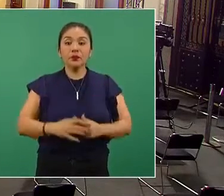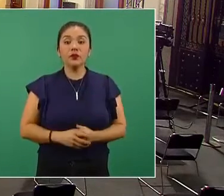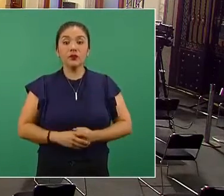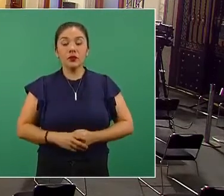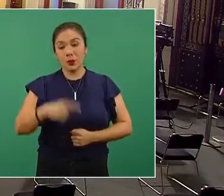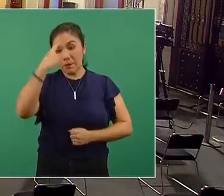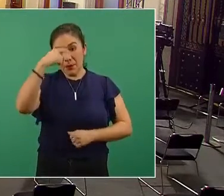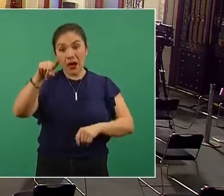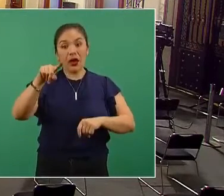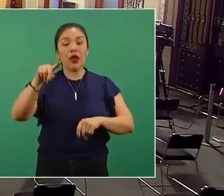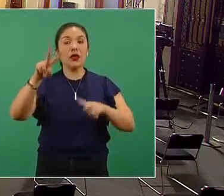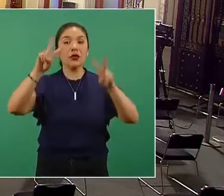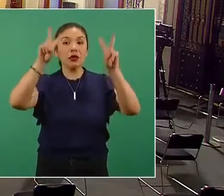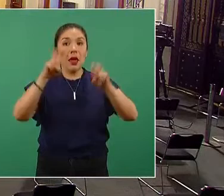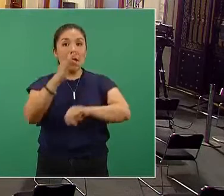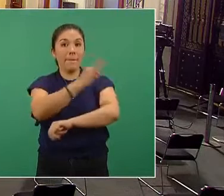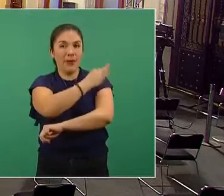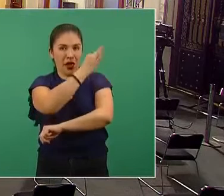con la vacunación